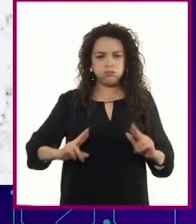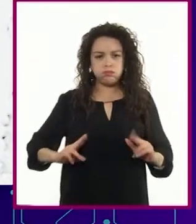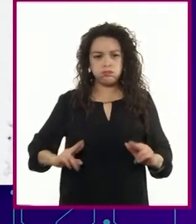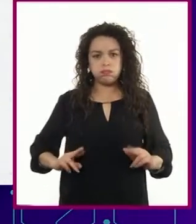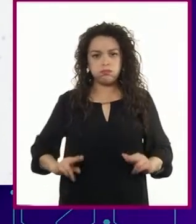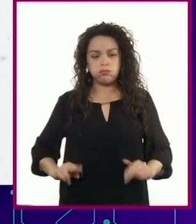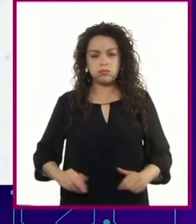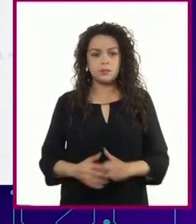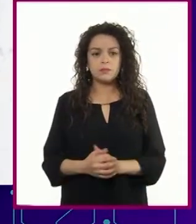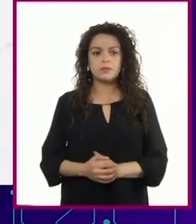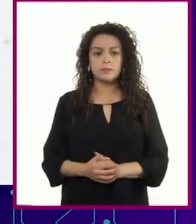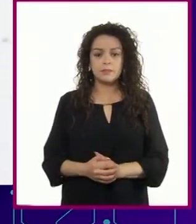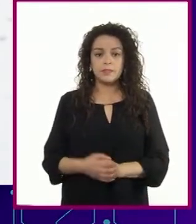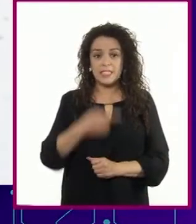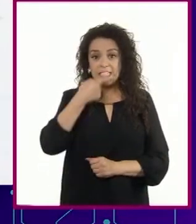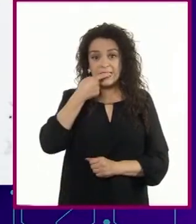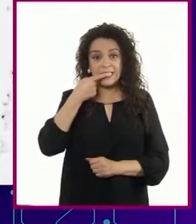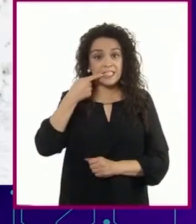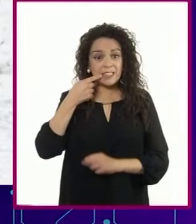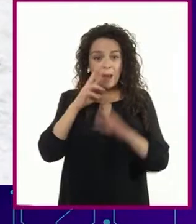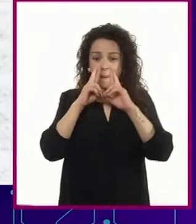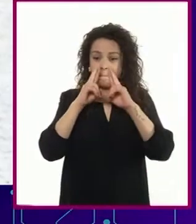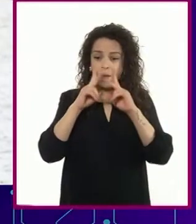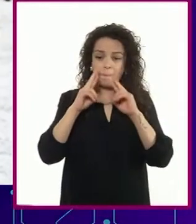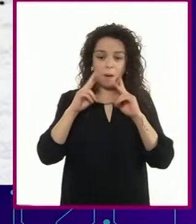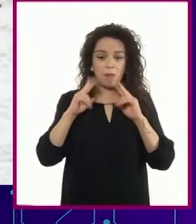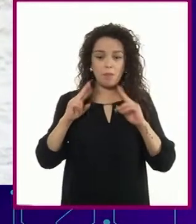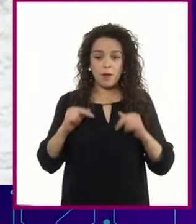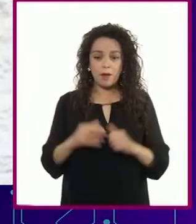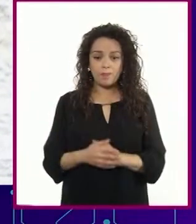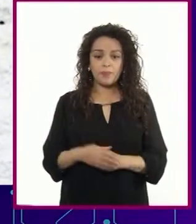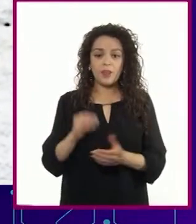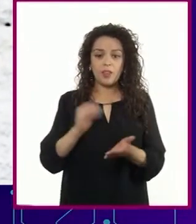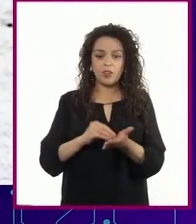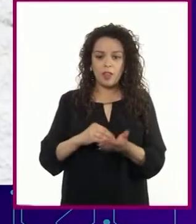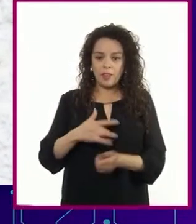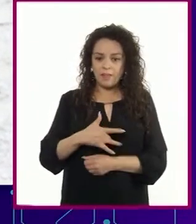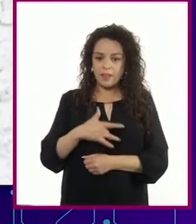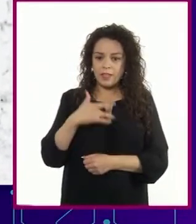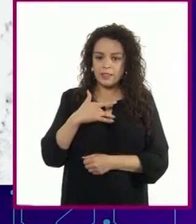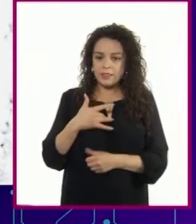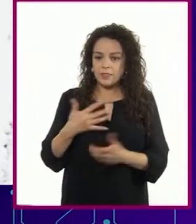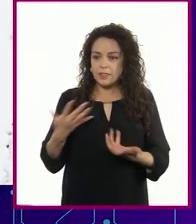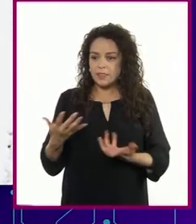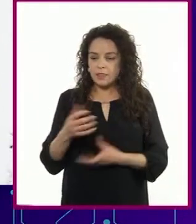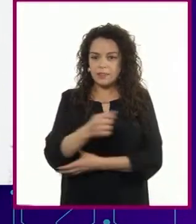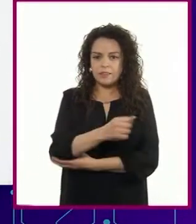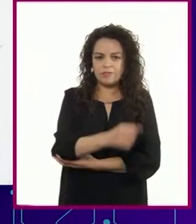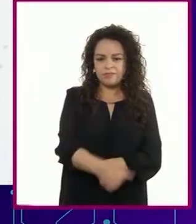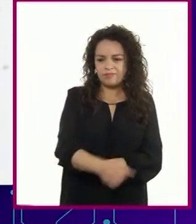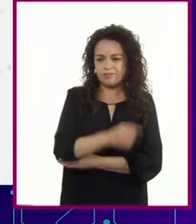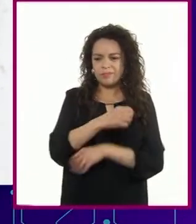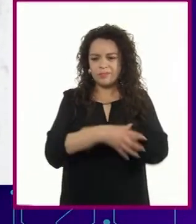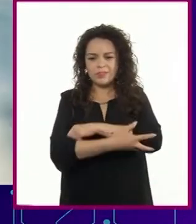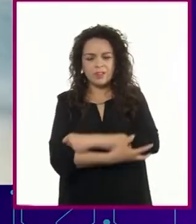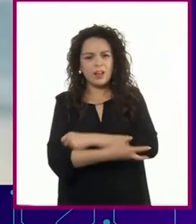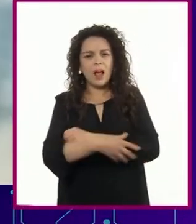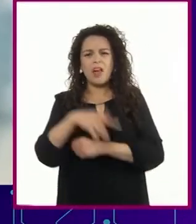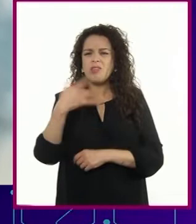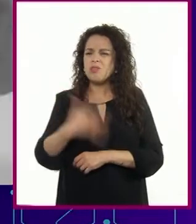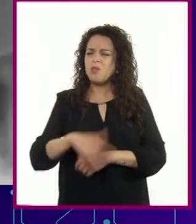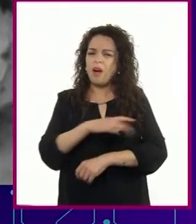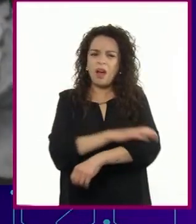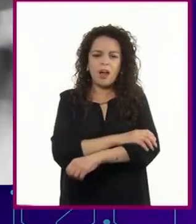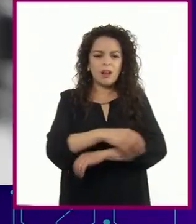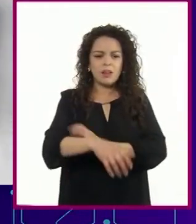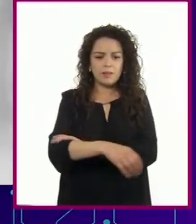Su uso destruyó mis dientes. Todavía siento inquietud. Mis articulaciones me duelen constantemente. Ya no tengo